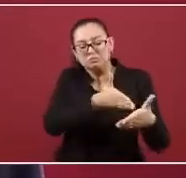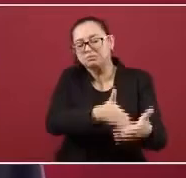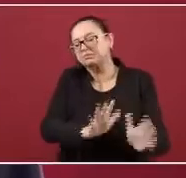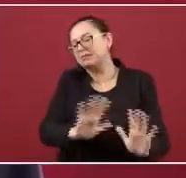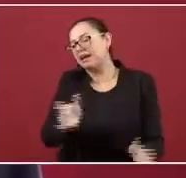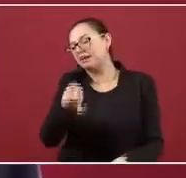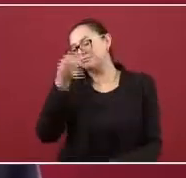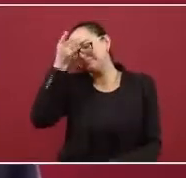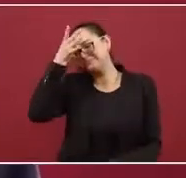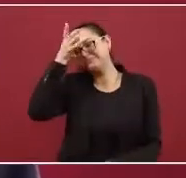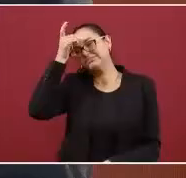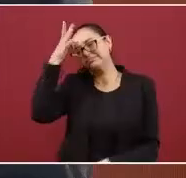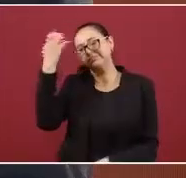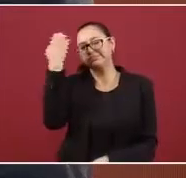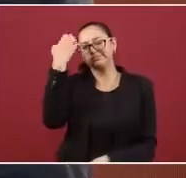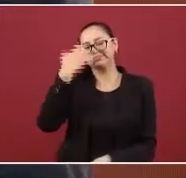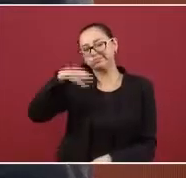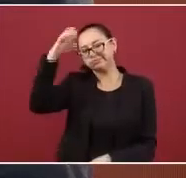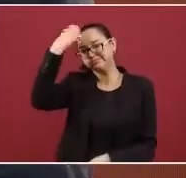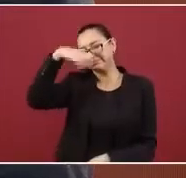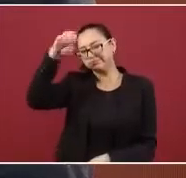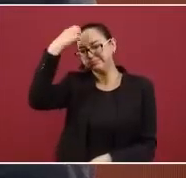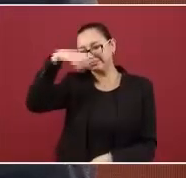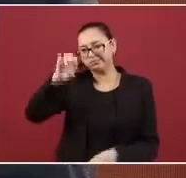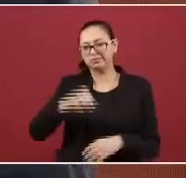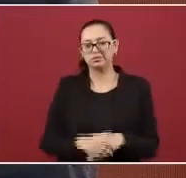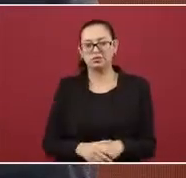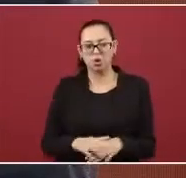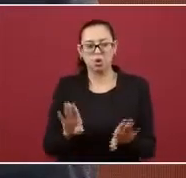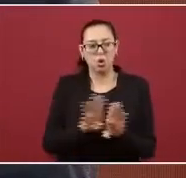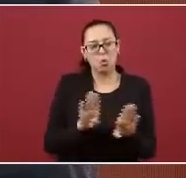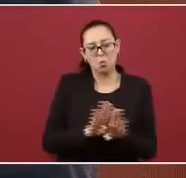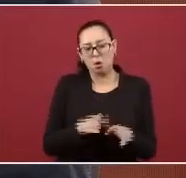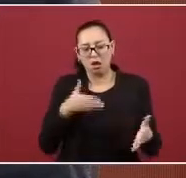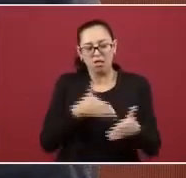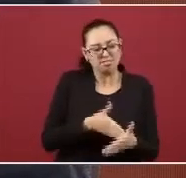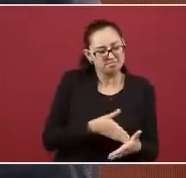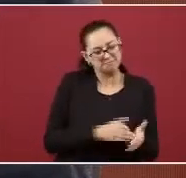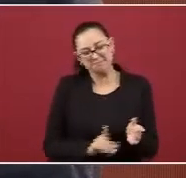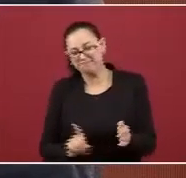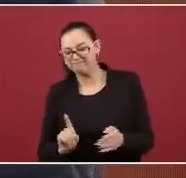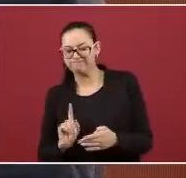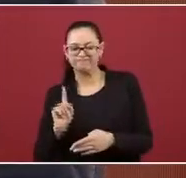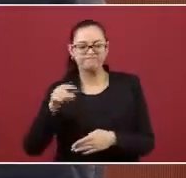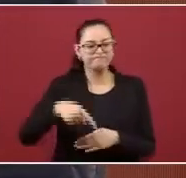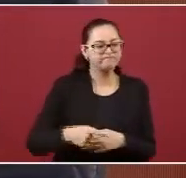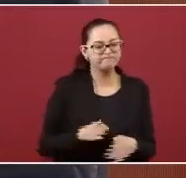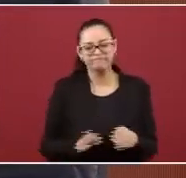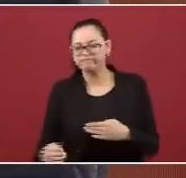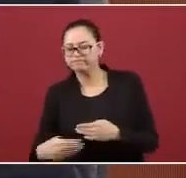eso, de cómo brincar obstáculos.